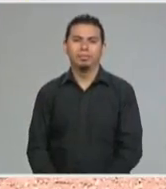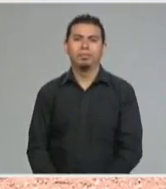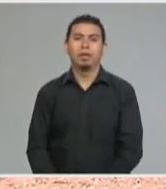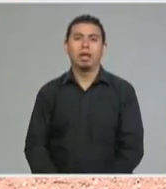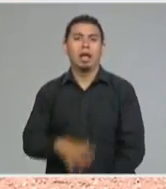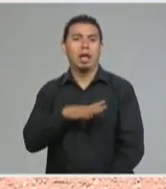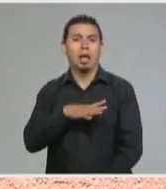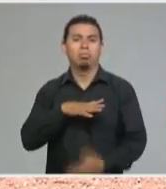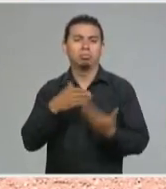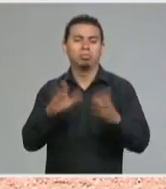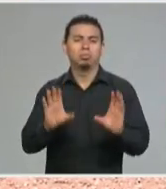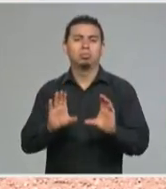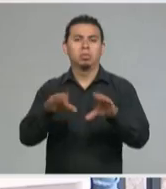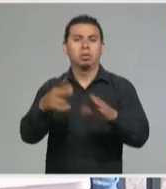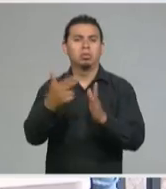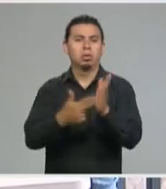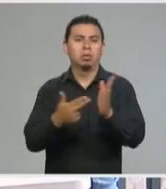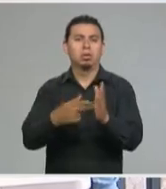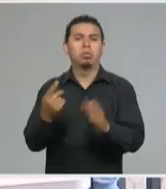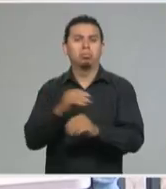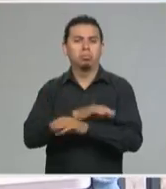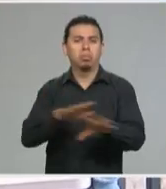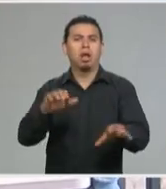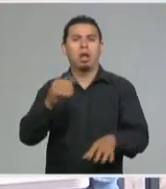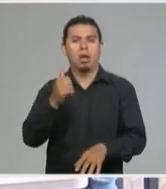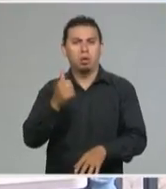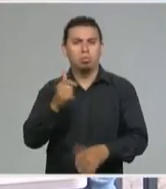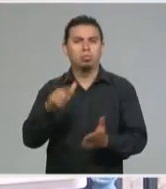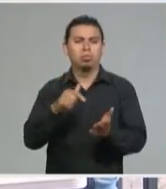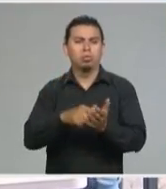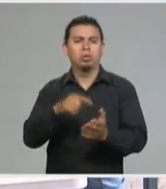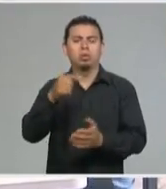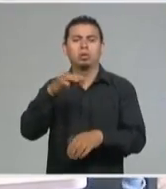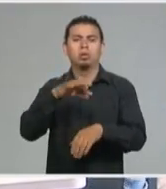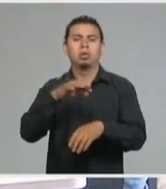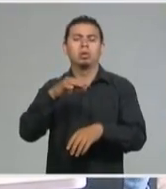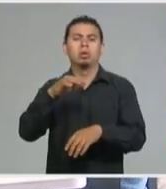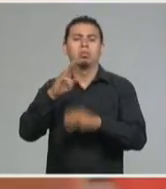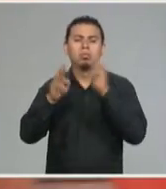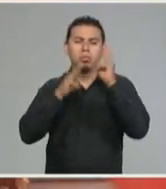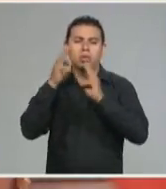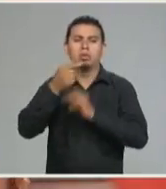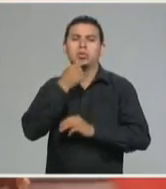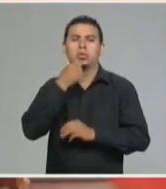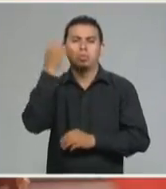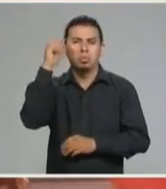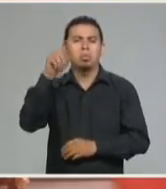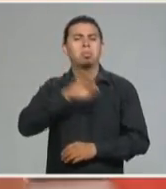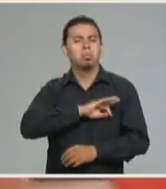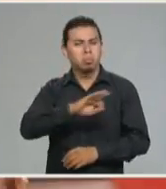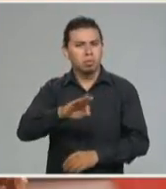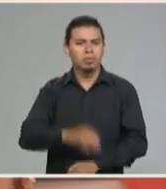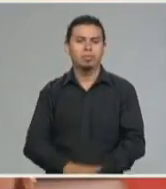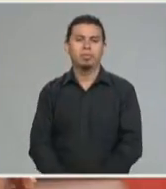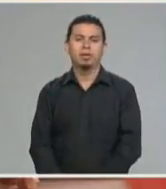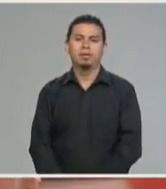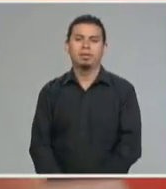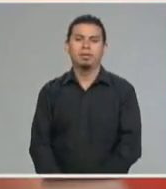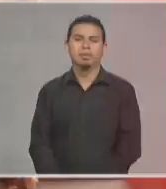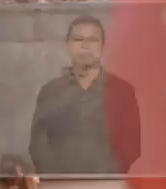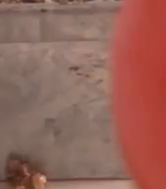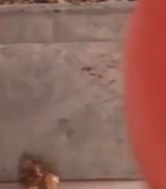Además, están abiertas las inscripciones para los talleres que se impartirán durante el mes de agosto en el Museo Infantil de Oaxaca.